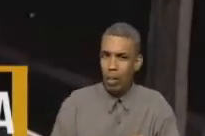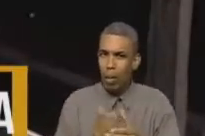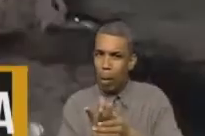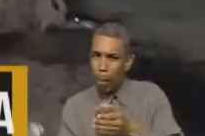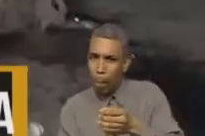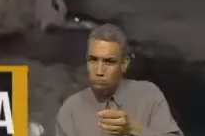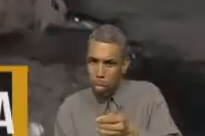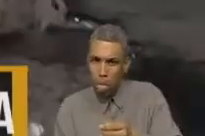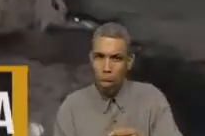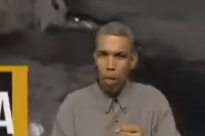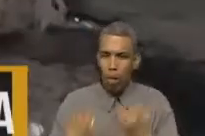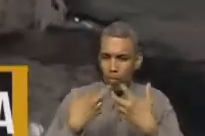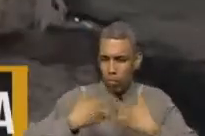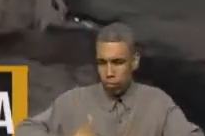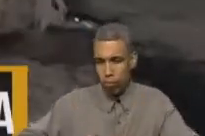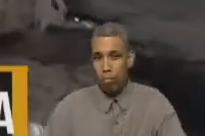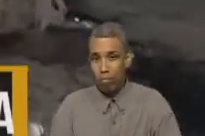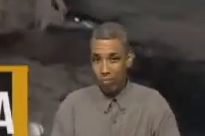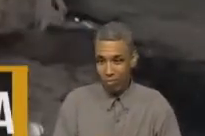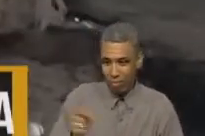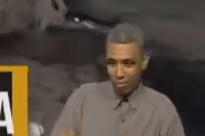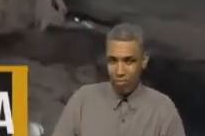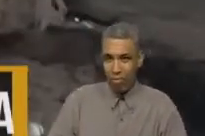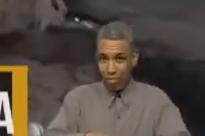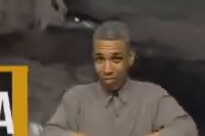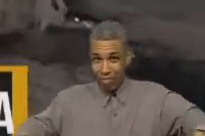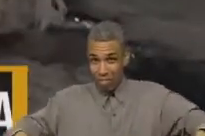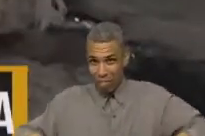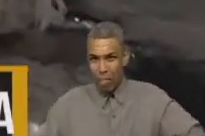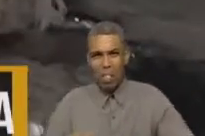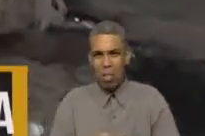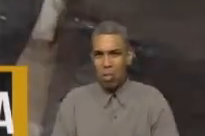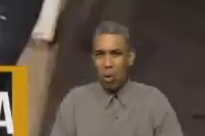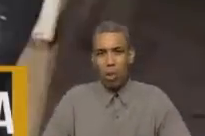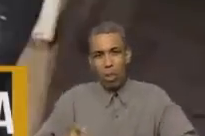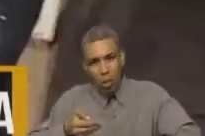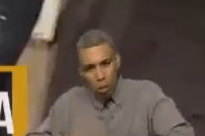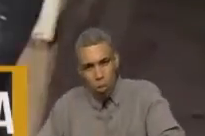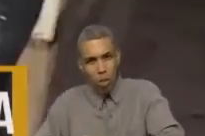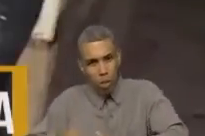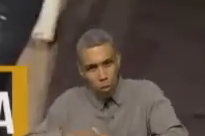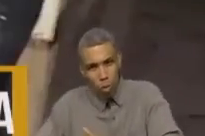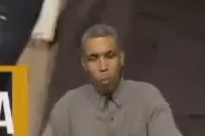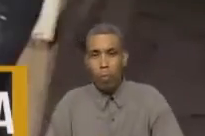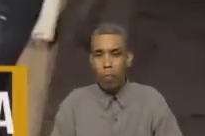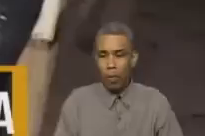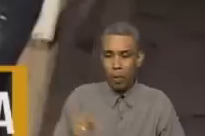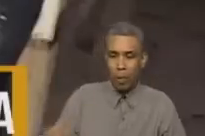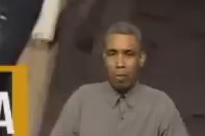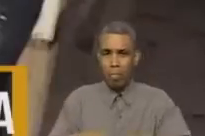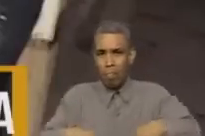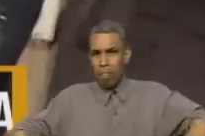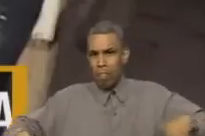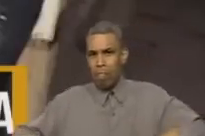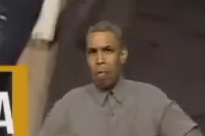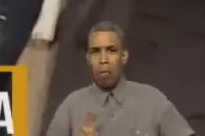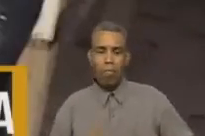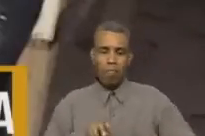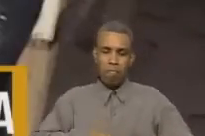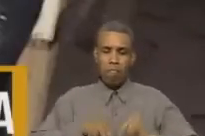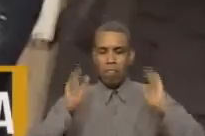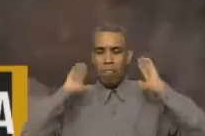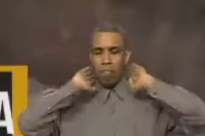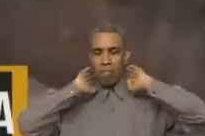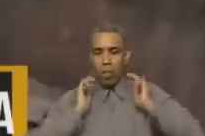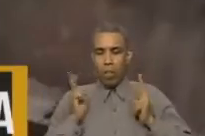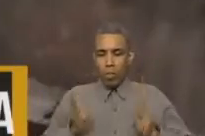La tercera estructura se empleaba para el almacenamiento de elementos y la cuarta usada como zona de confort. Y la quinta